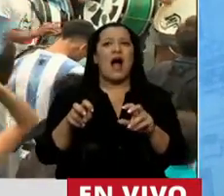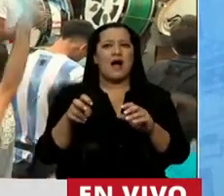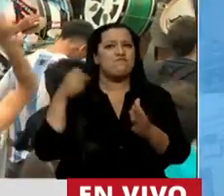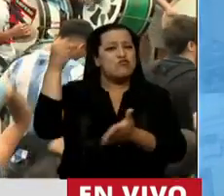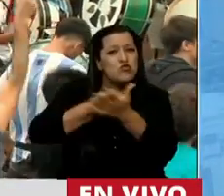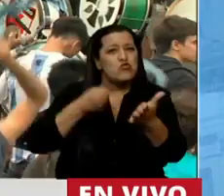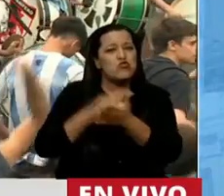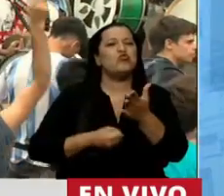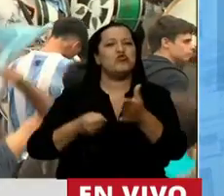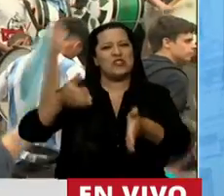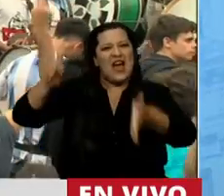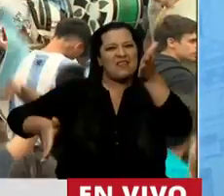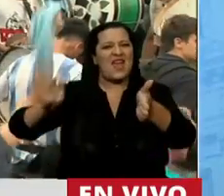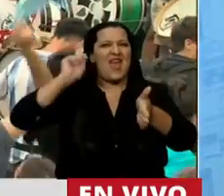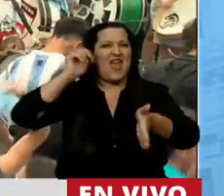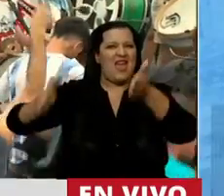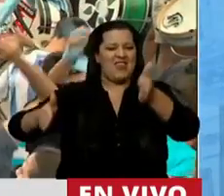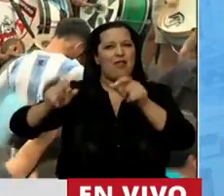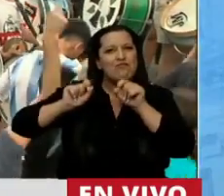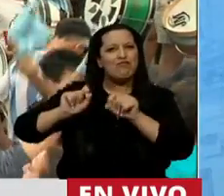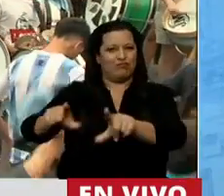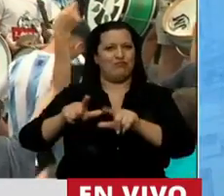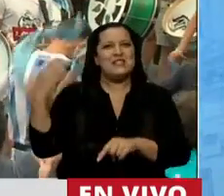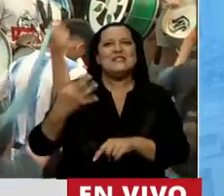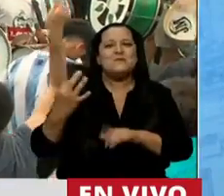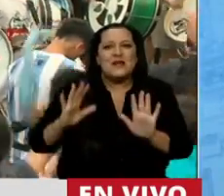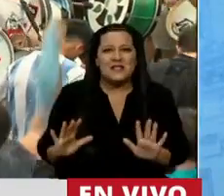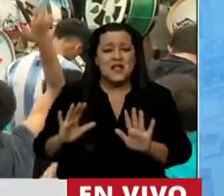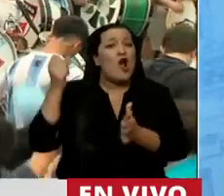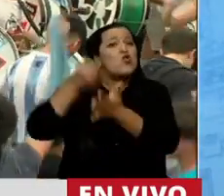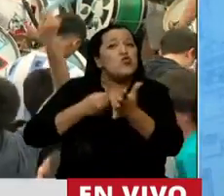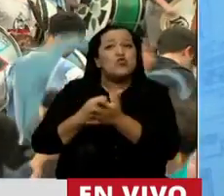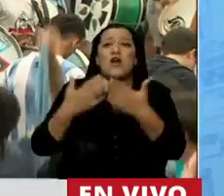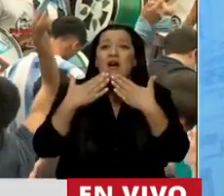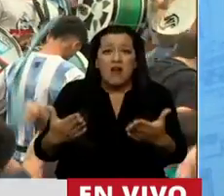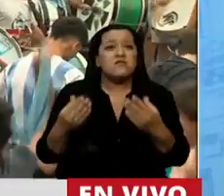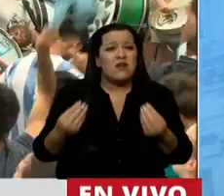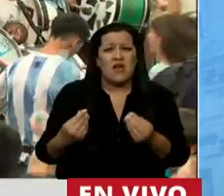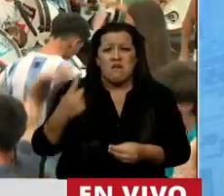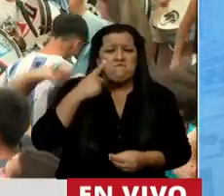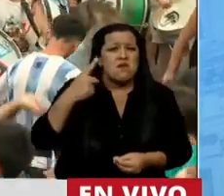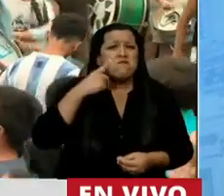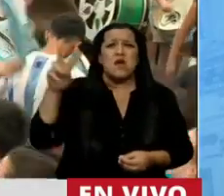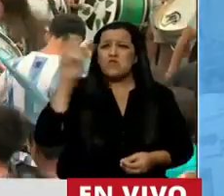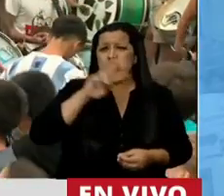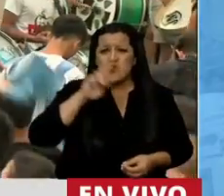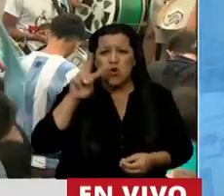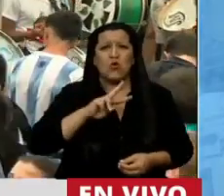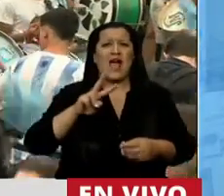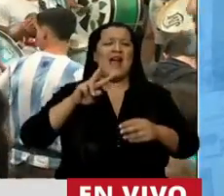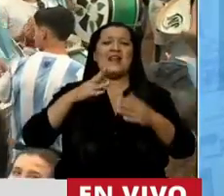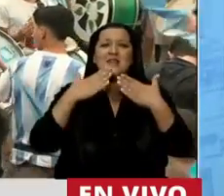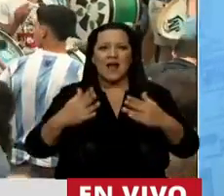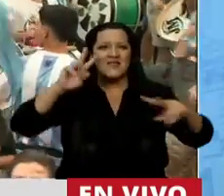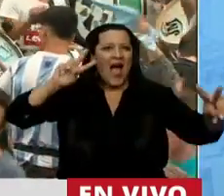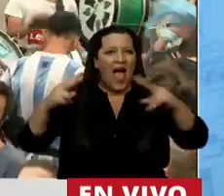corte generacional. Y que tiene que ver también con esa lucha que han llevado adelante miles y miles de mujeres que a través de los encuentros,